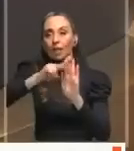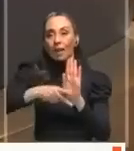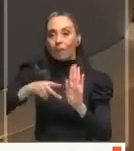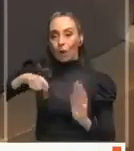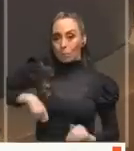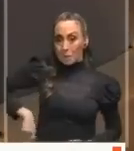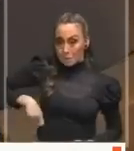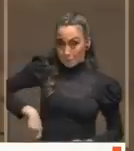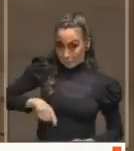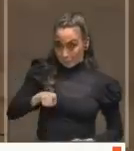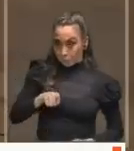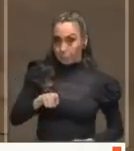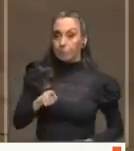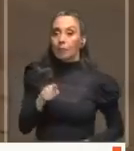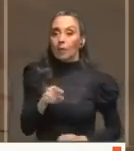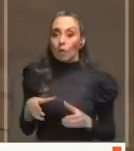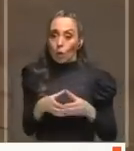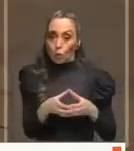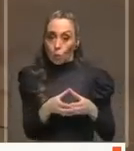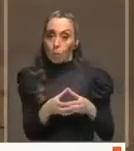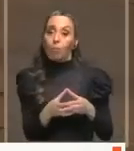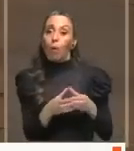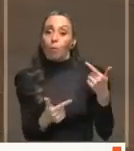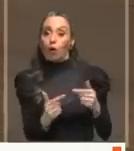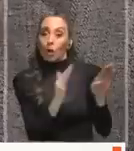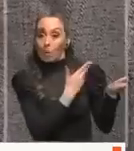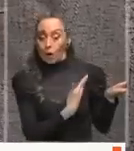se abriga la esperanza oficialista en un clima